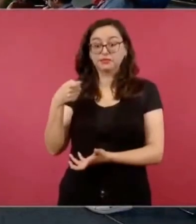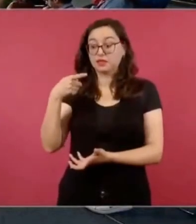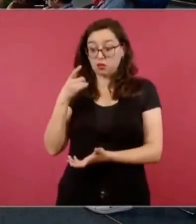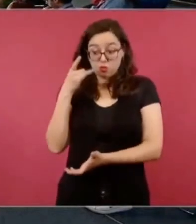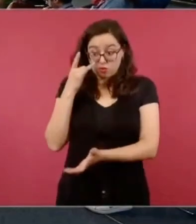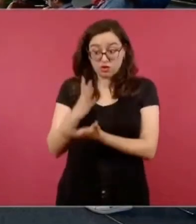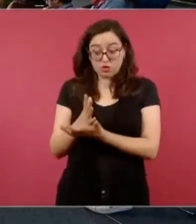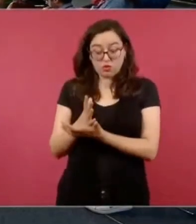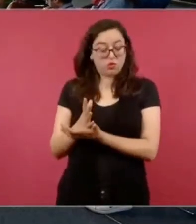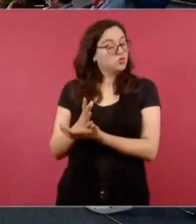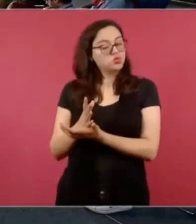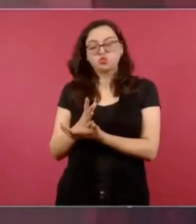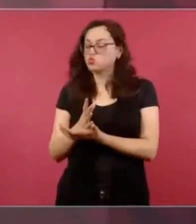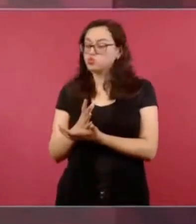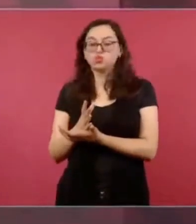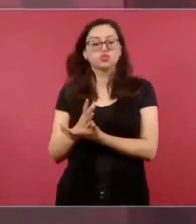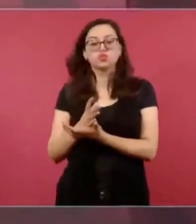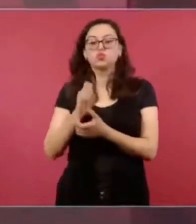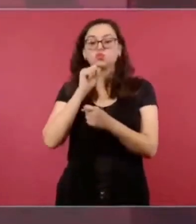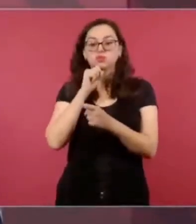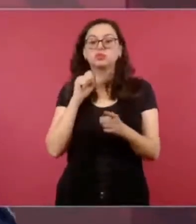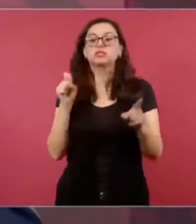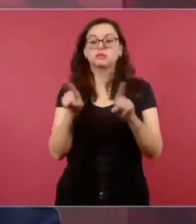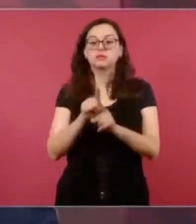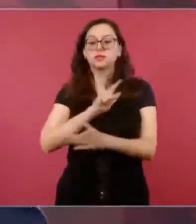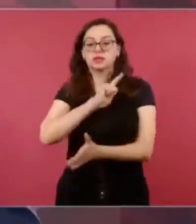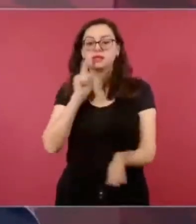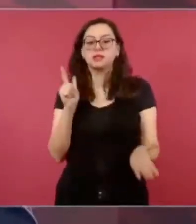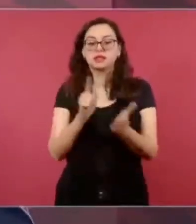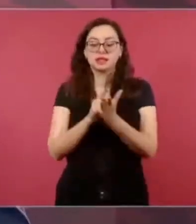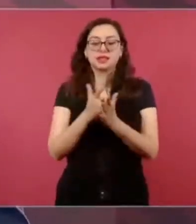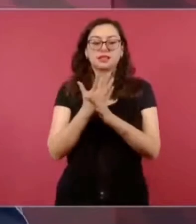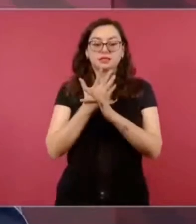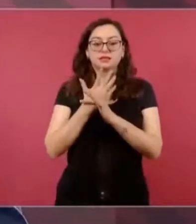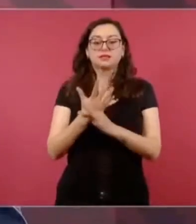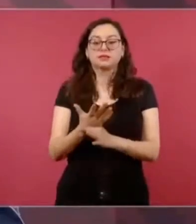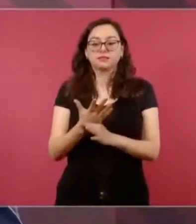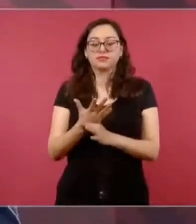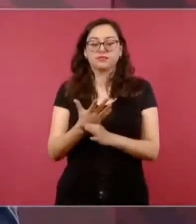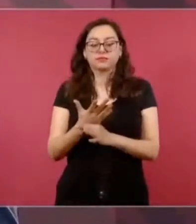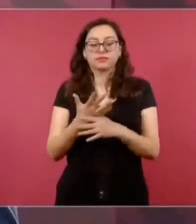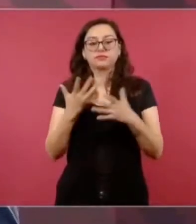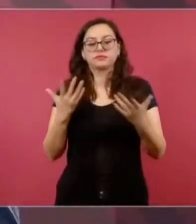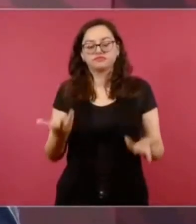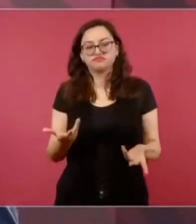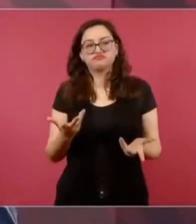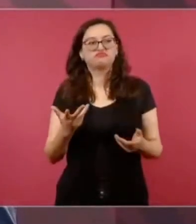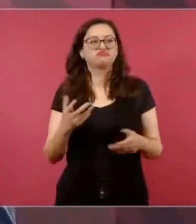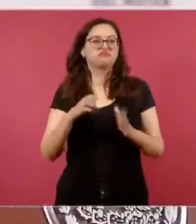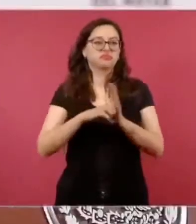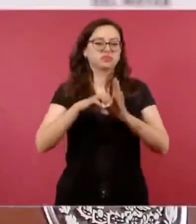también en la ley se establece que todo lo que se confisque